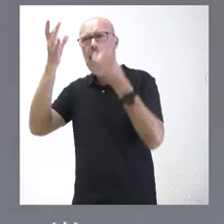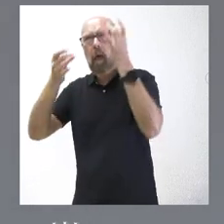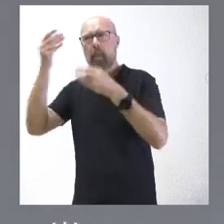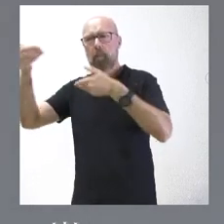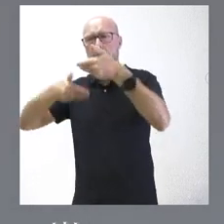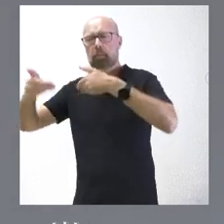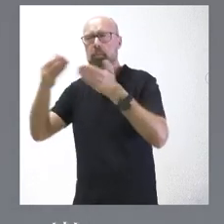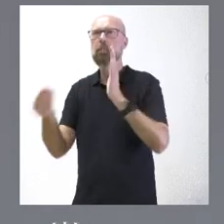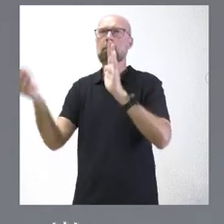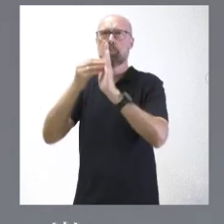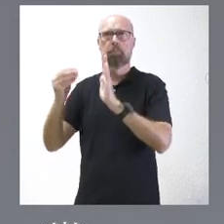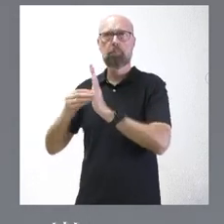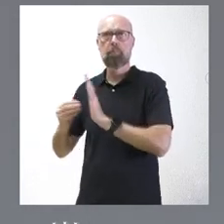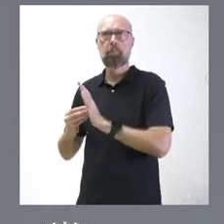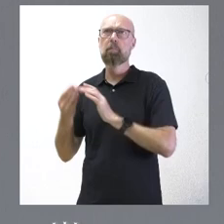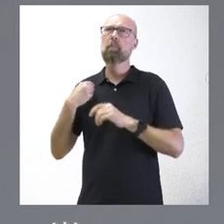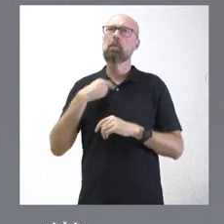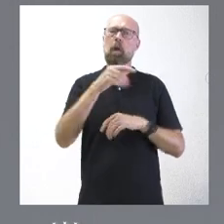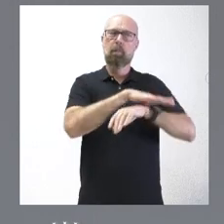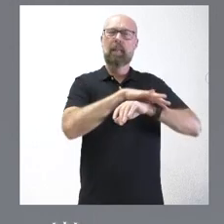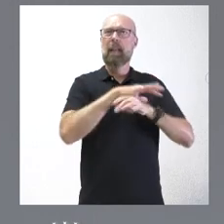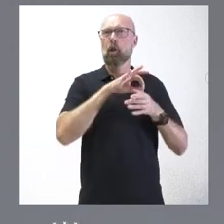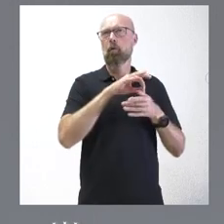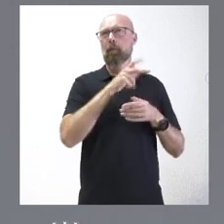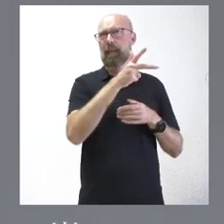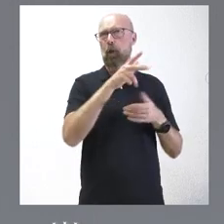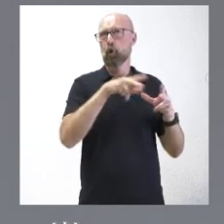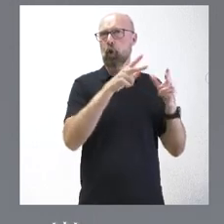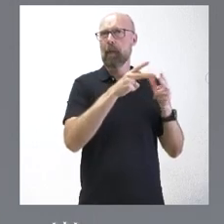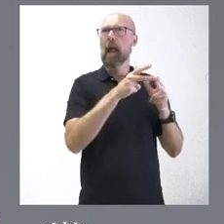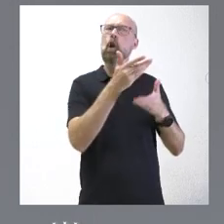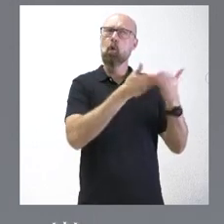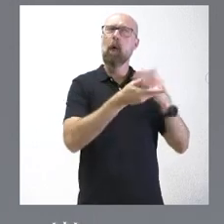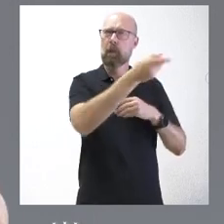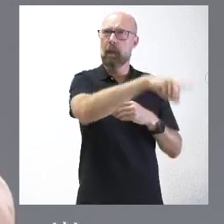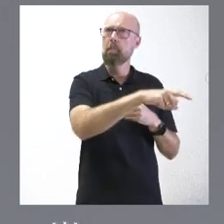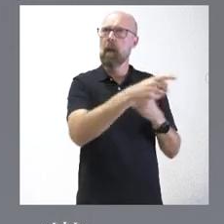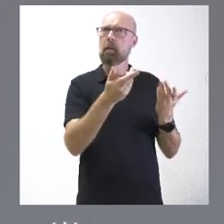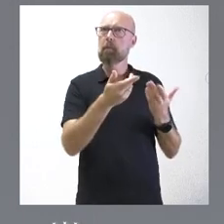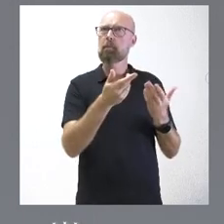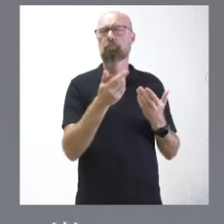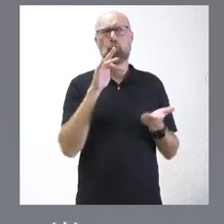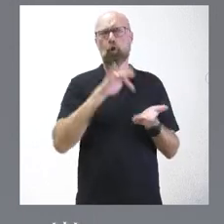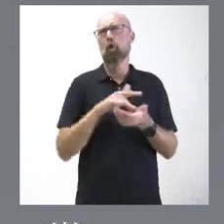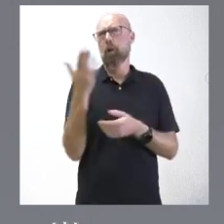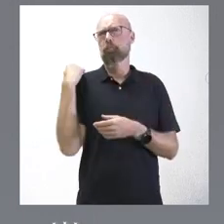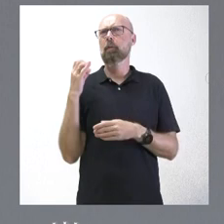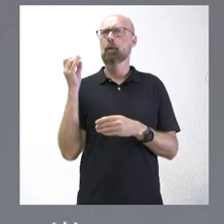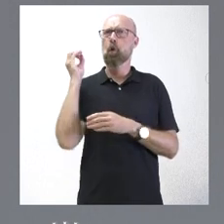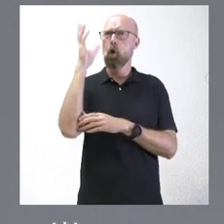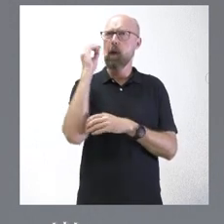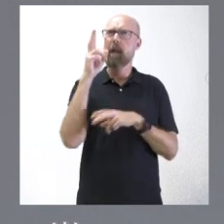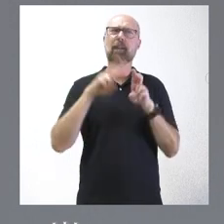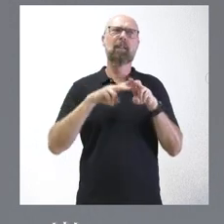de derechos sociales en todo momento con el que hemos sido colaborando de hecho ha habido alguna jornada sobre sobre calidad que